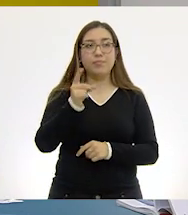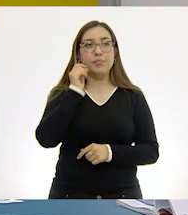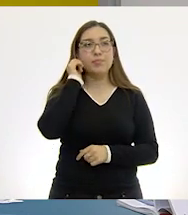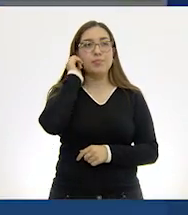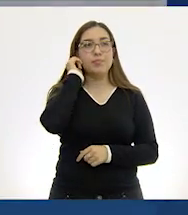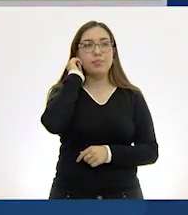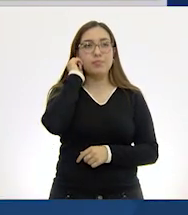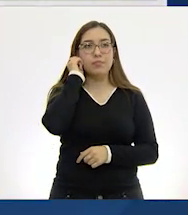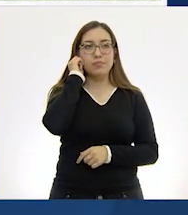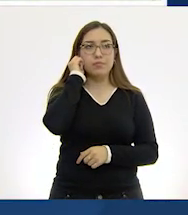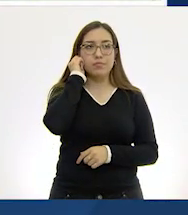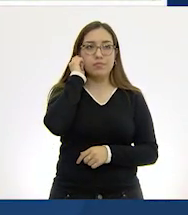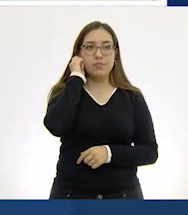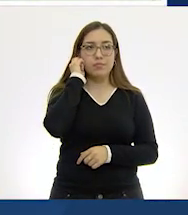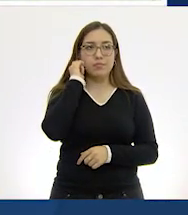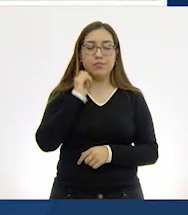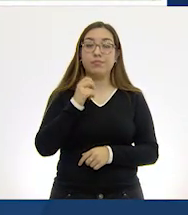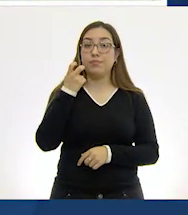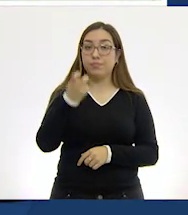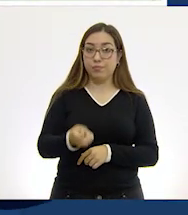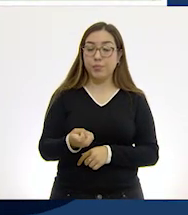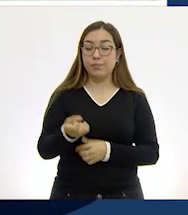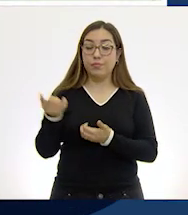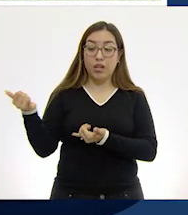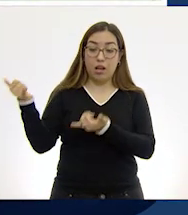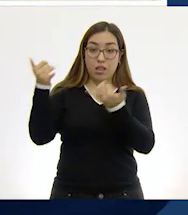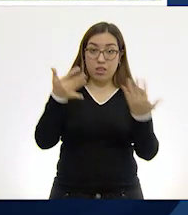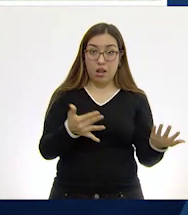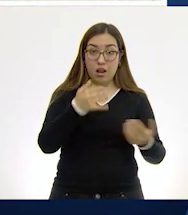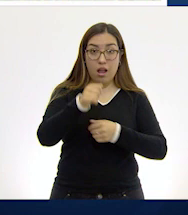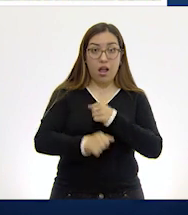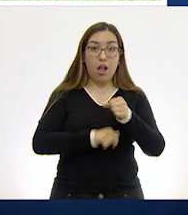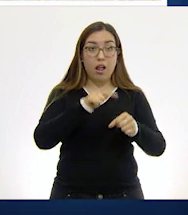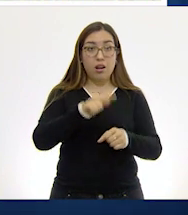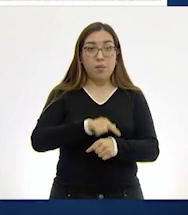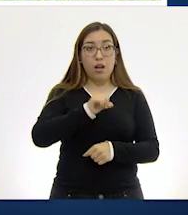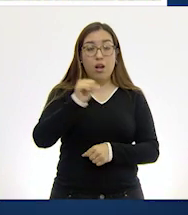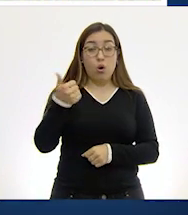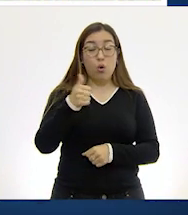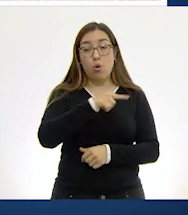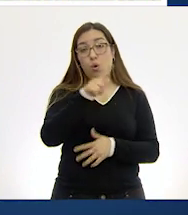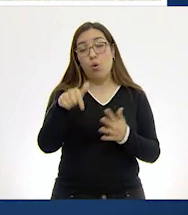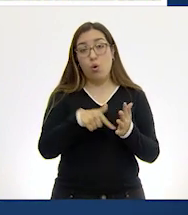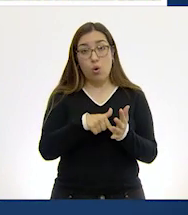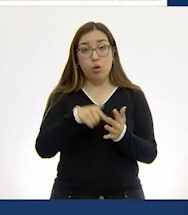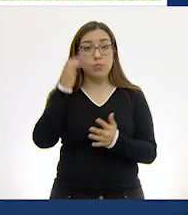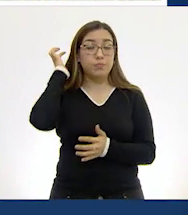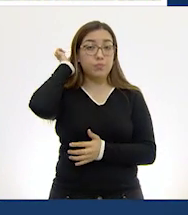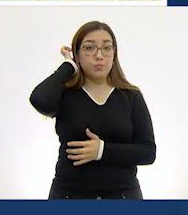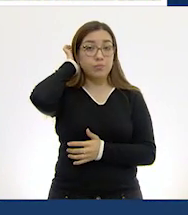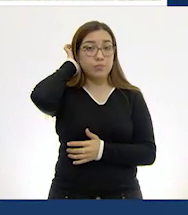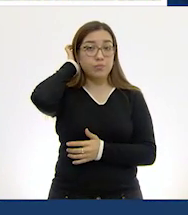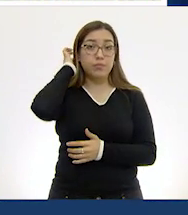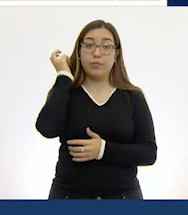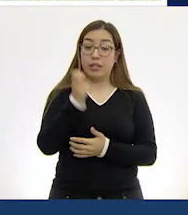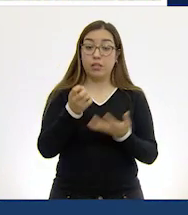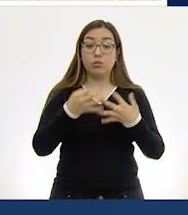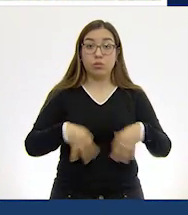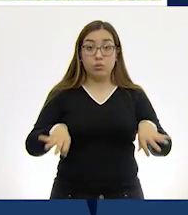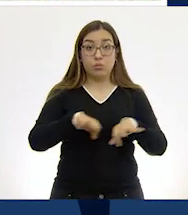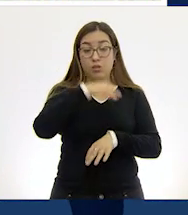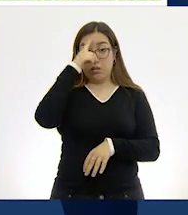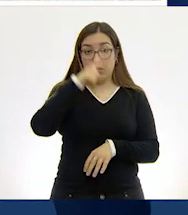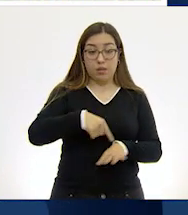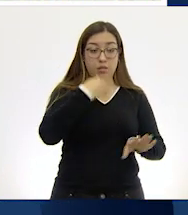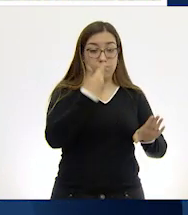invasoras. La introducción de especies exóticas que se convierten en plagas es una causa muy importante de pérdida de